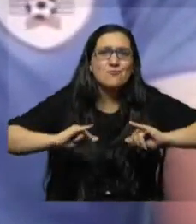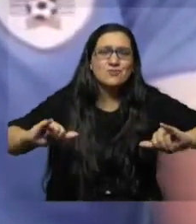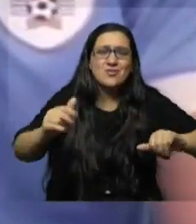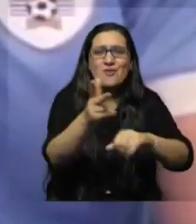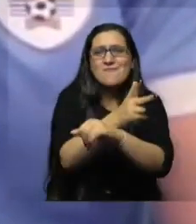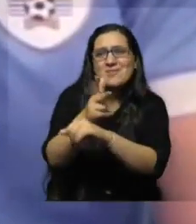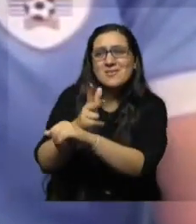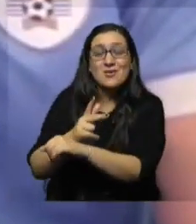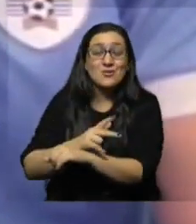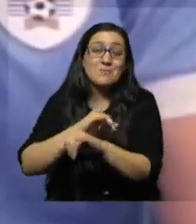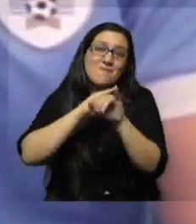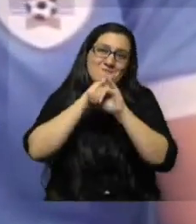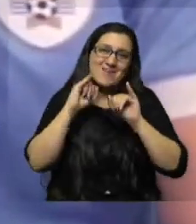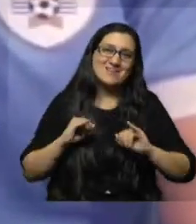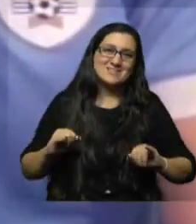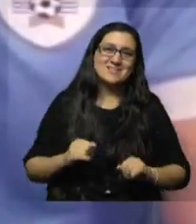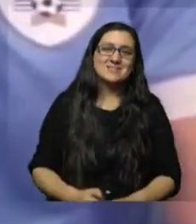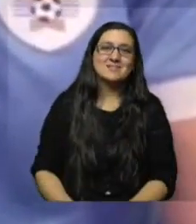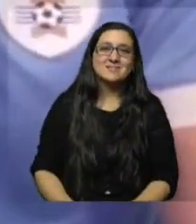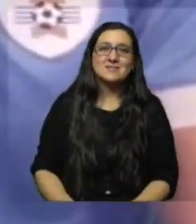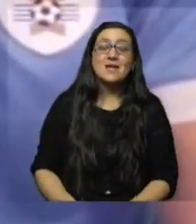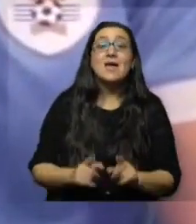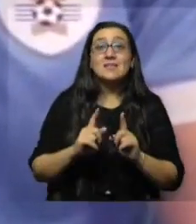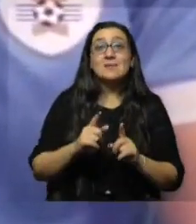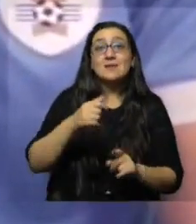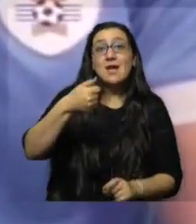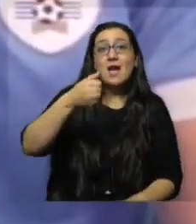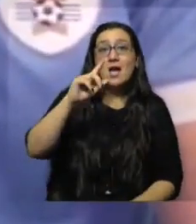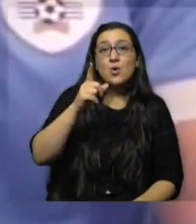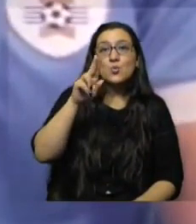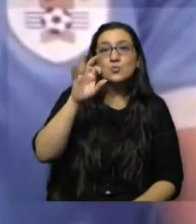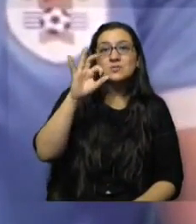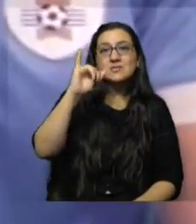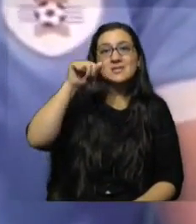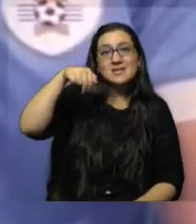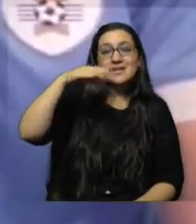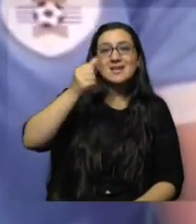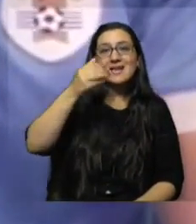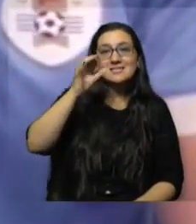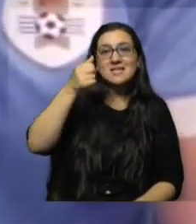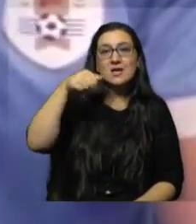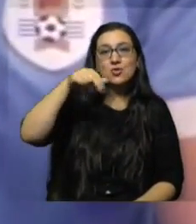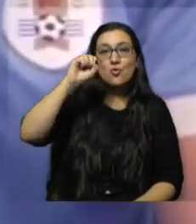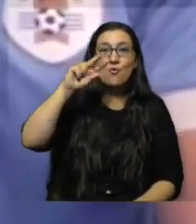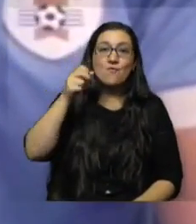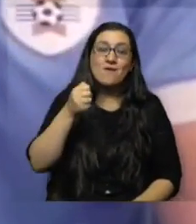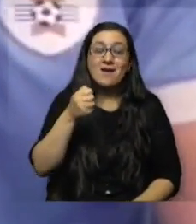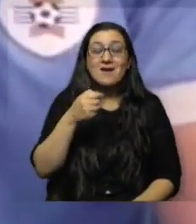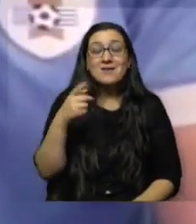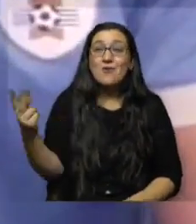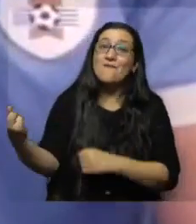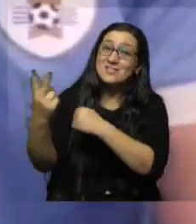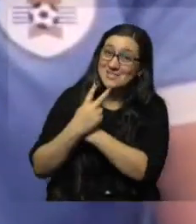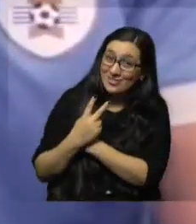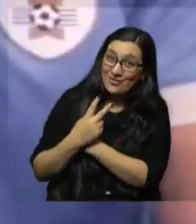así que estamos felices. Hasta Agustín Casanova se sumó. El otro día nos visitó Agustín Casanova, nos hizo un show íntimo. Mirá qué lindo.